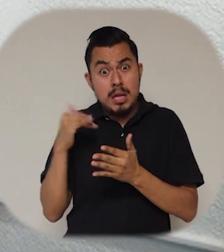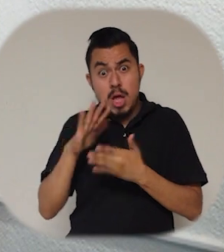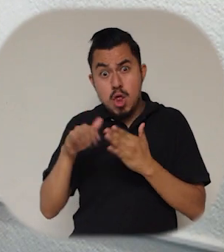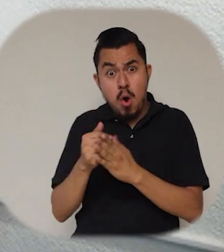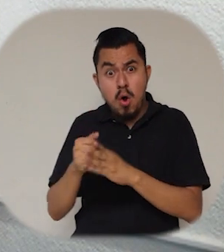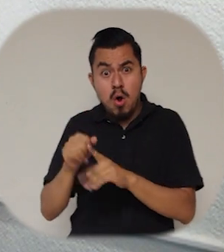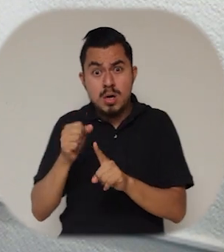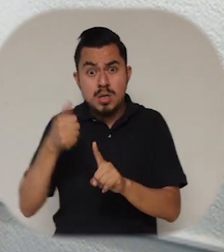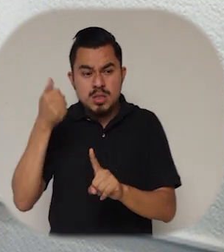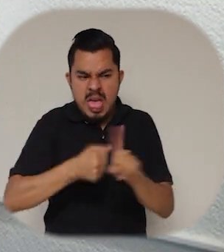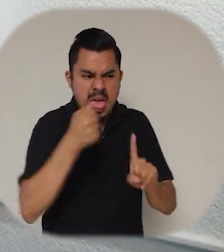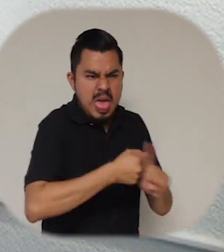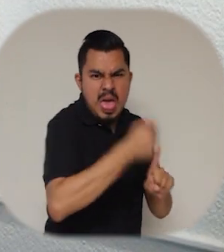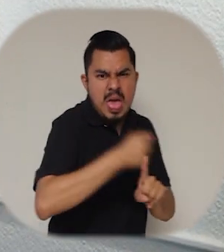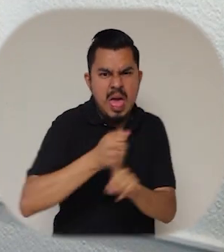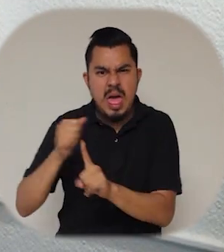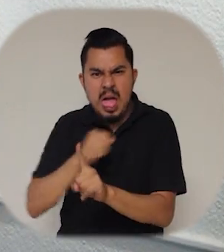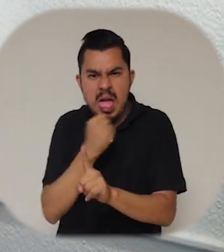incluso fueron mártires.